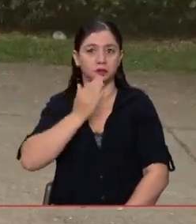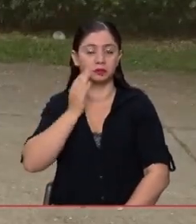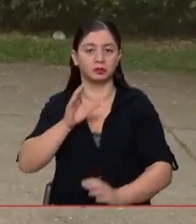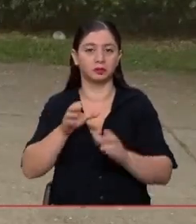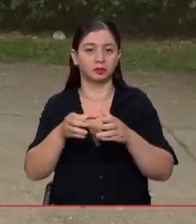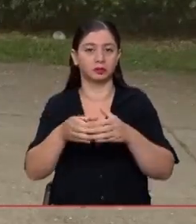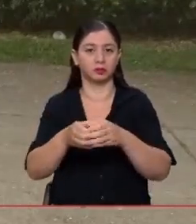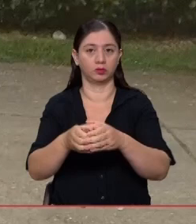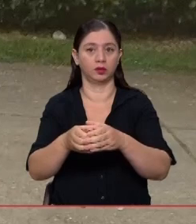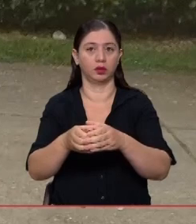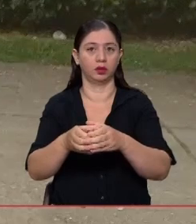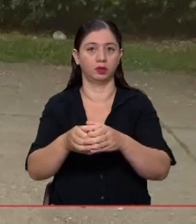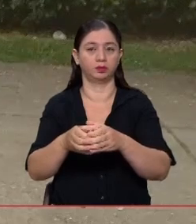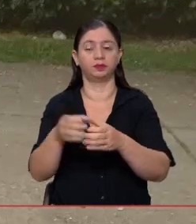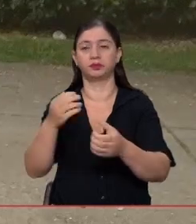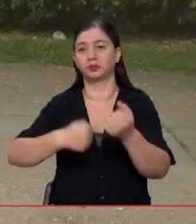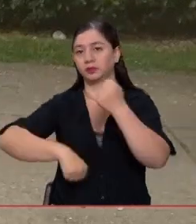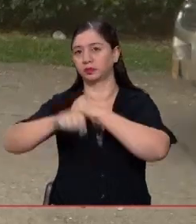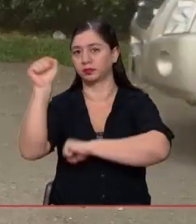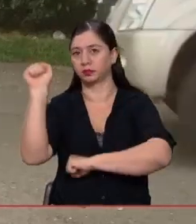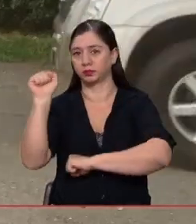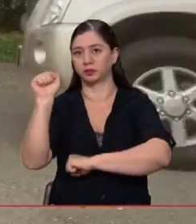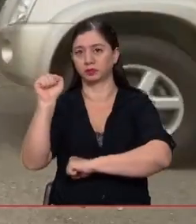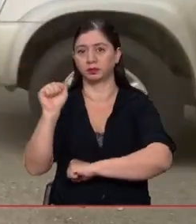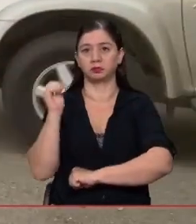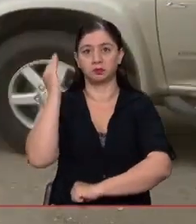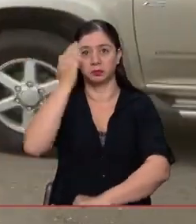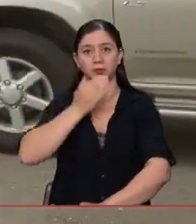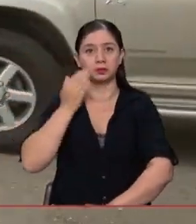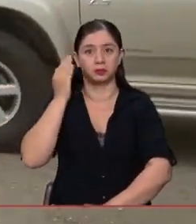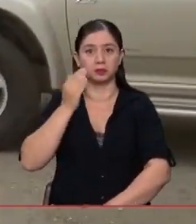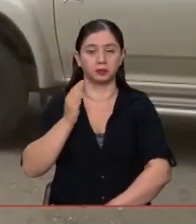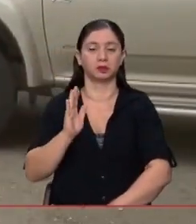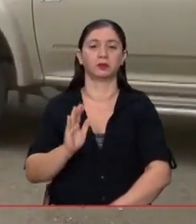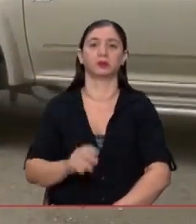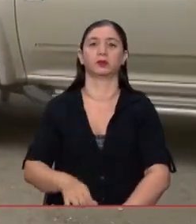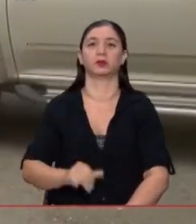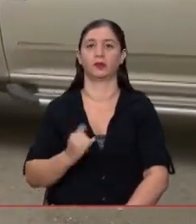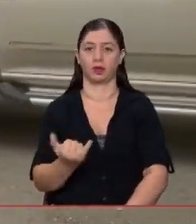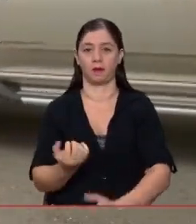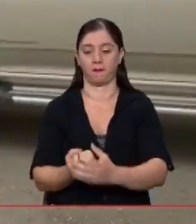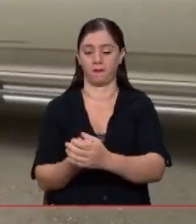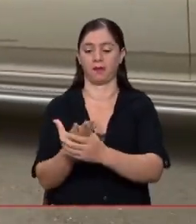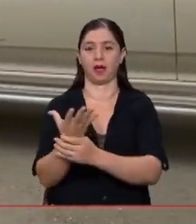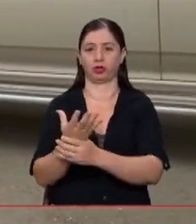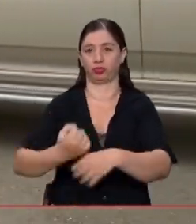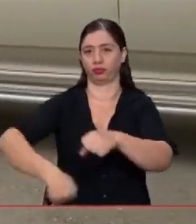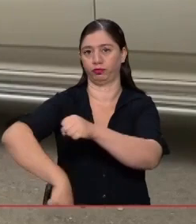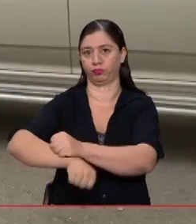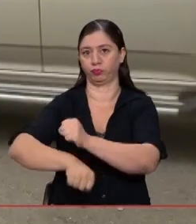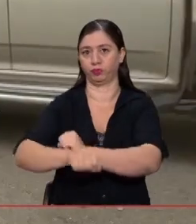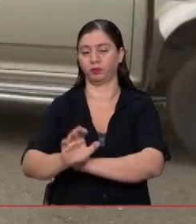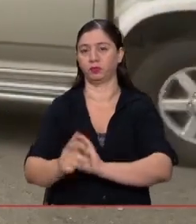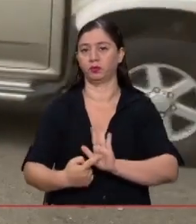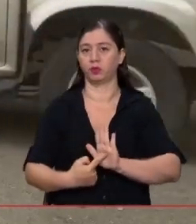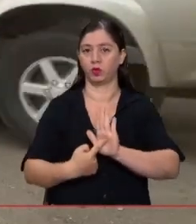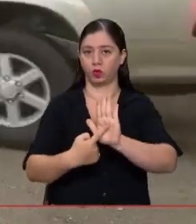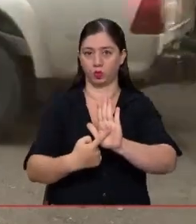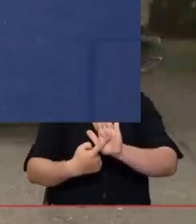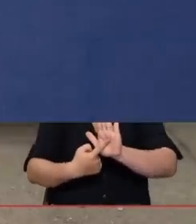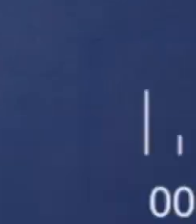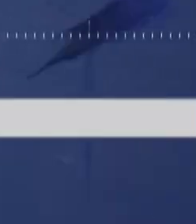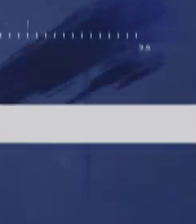grupo donde el ganador va a estar por fotofinish y está inmerso el Deportivo Pasto. Vamos a presentarles este